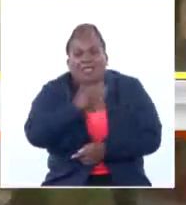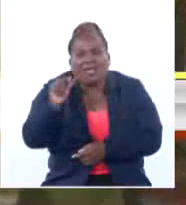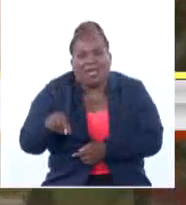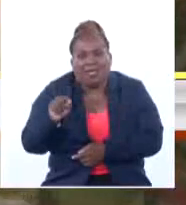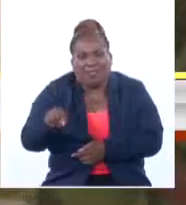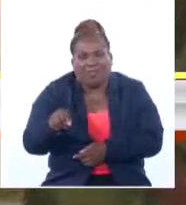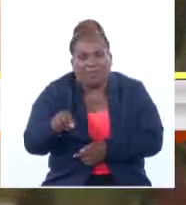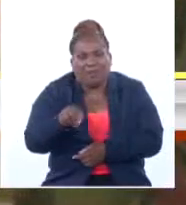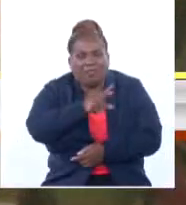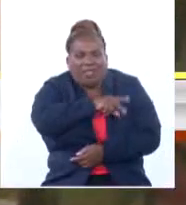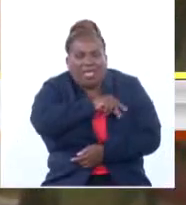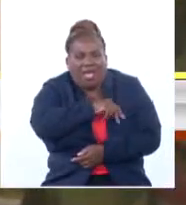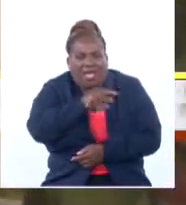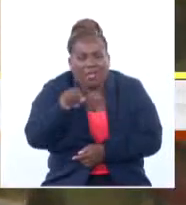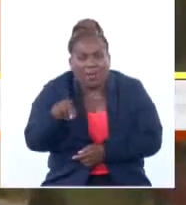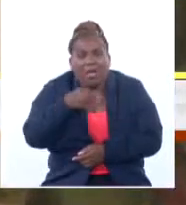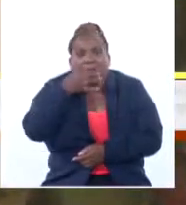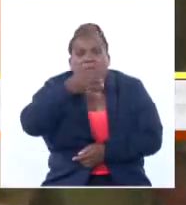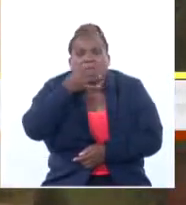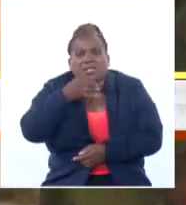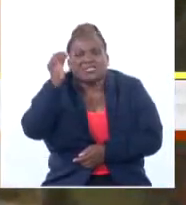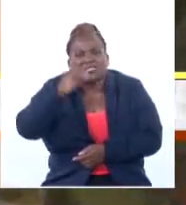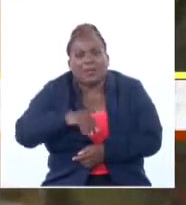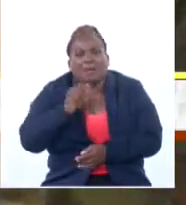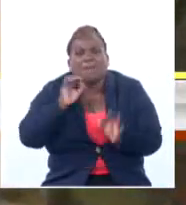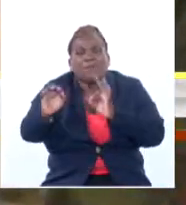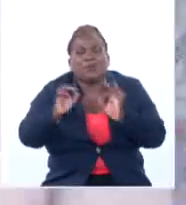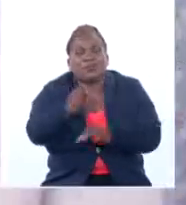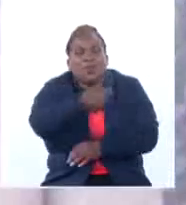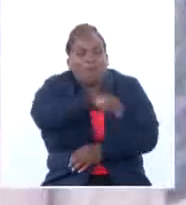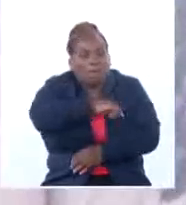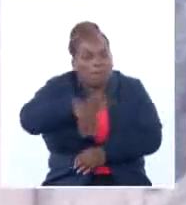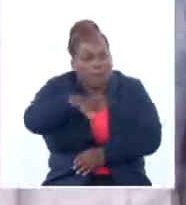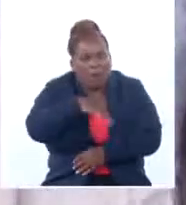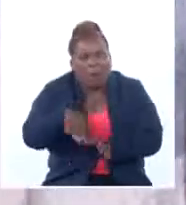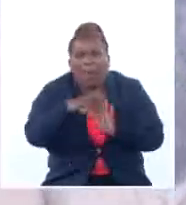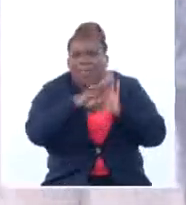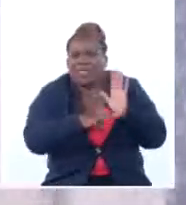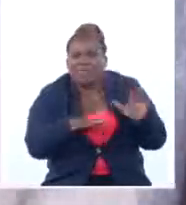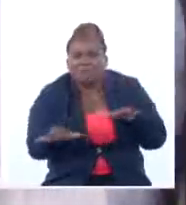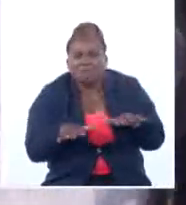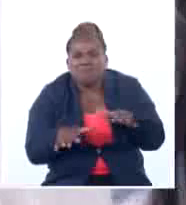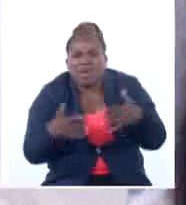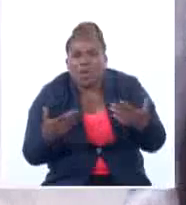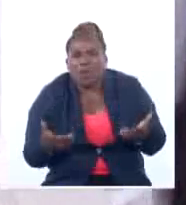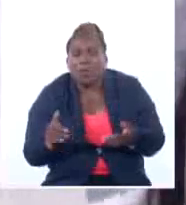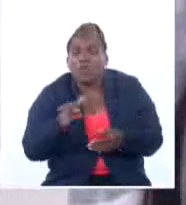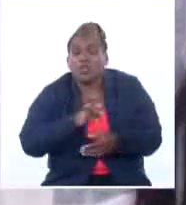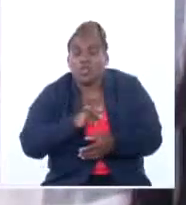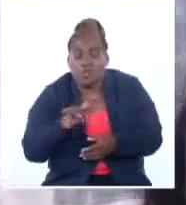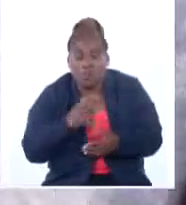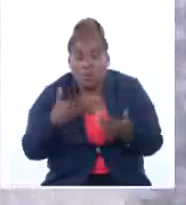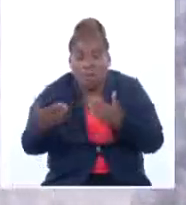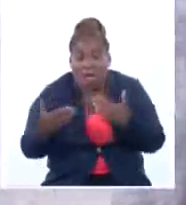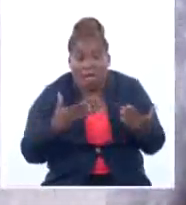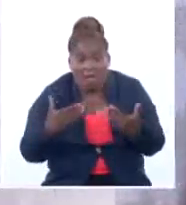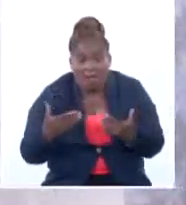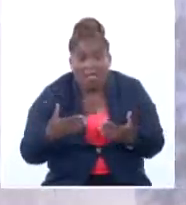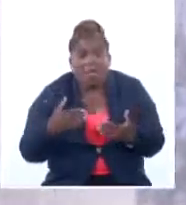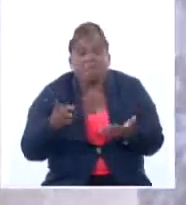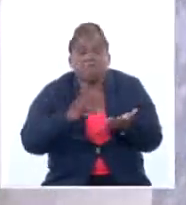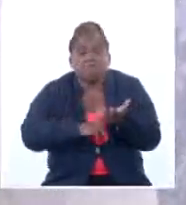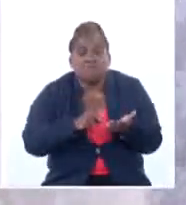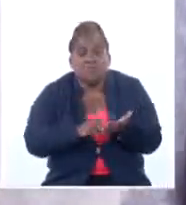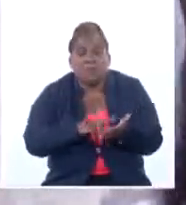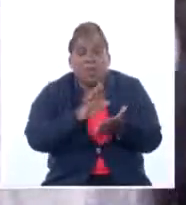de primera mano las acciones de la defensa civil en la protección a la población. También intercambió con miembros de la MIPYME Gran Pino, insertada en la